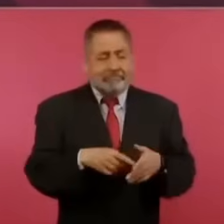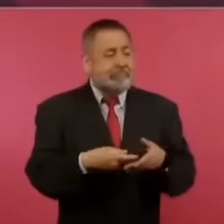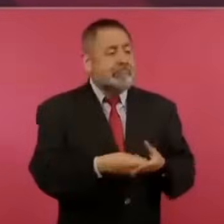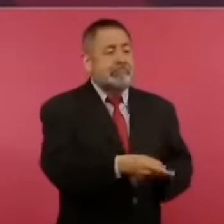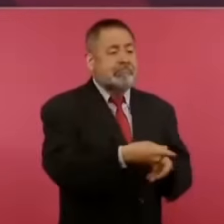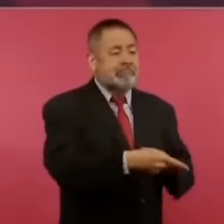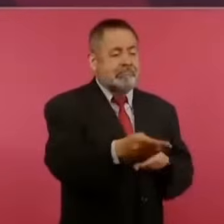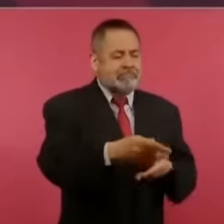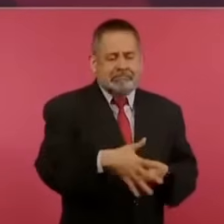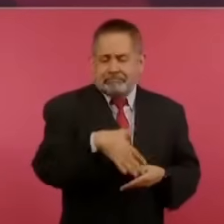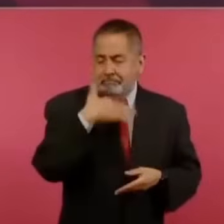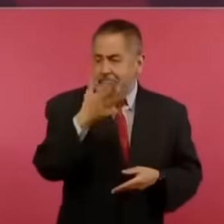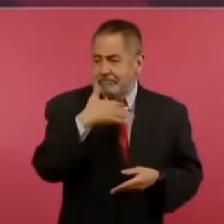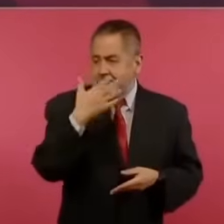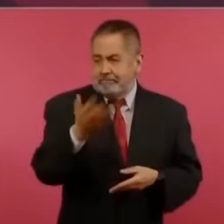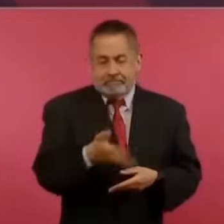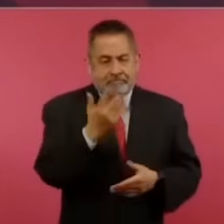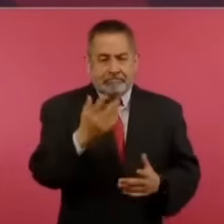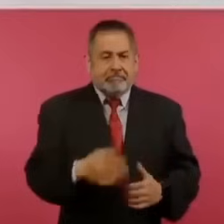inmundos,